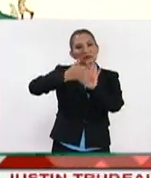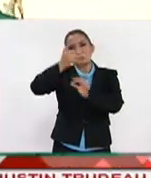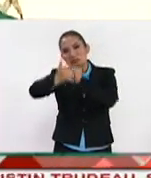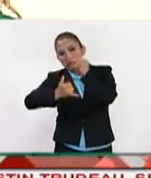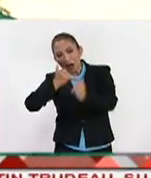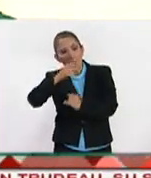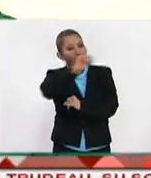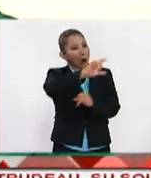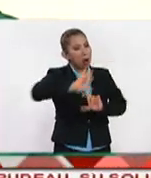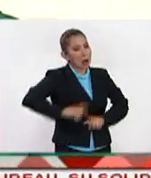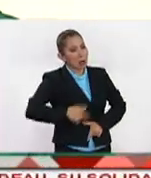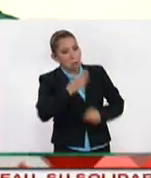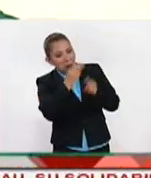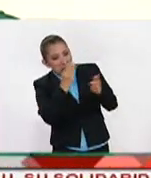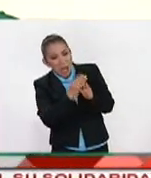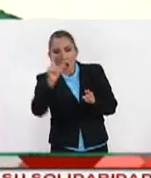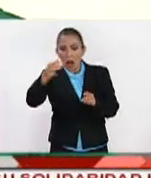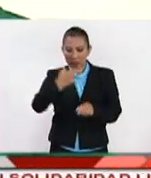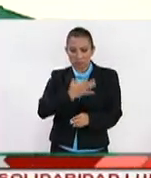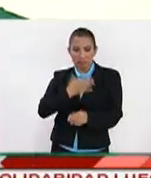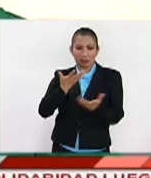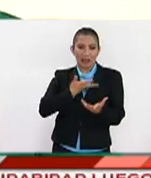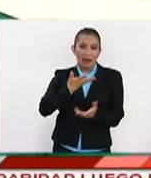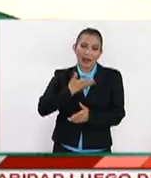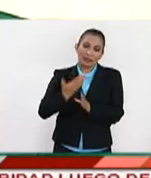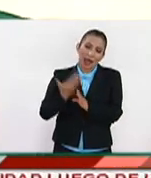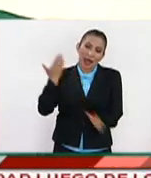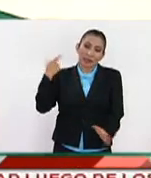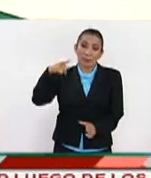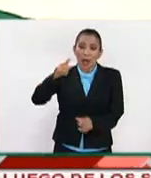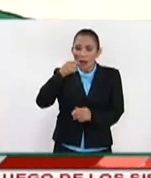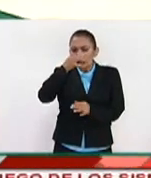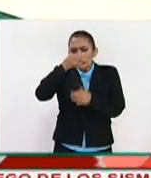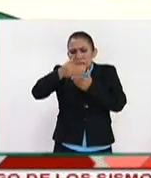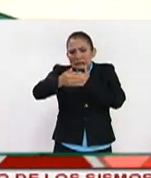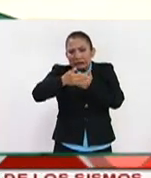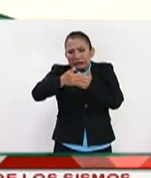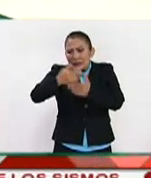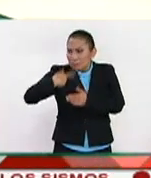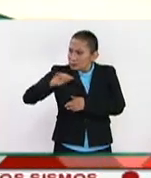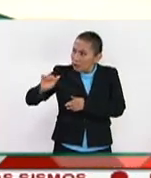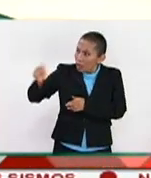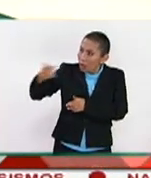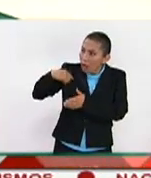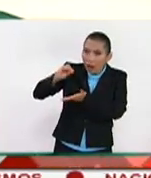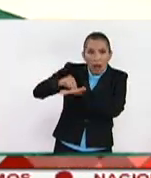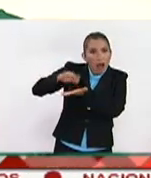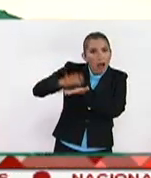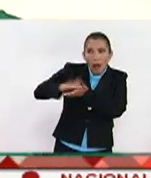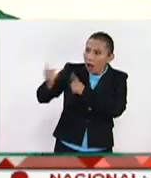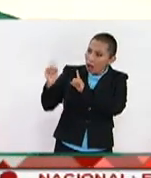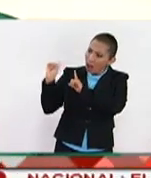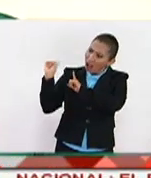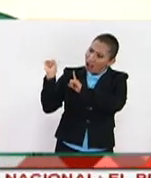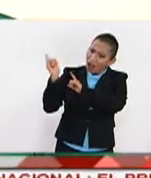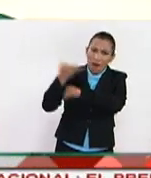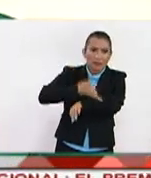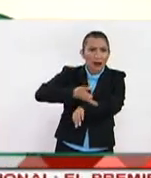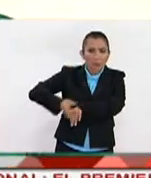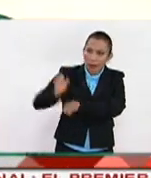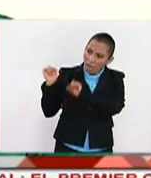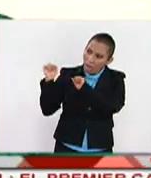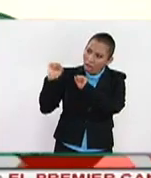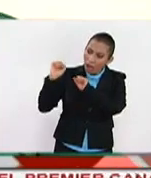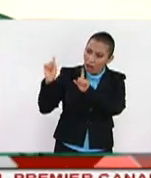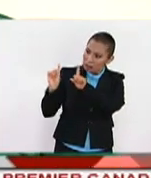Olímpicos, han estado en campeonatos mundiales, han sido medallistas, pero estás a 1 metro, 2 metros de la persona que se inscribió, que viene con la familia, que viene